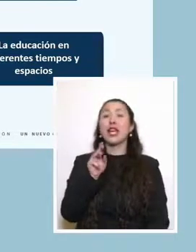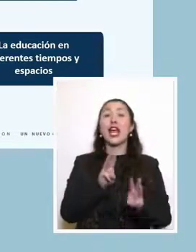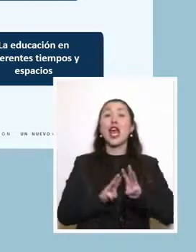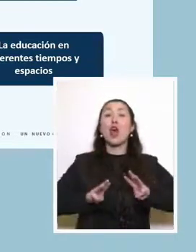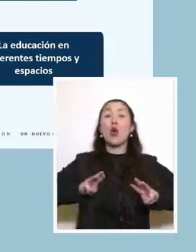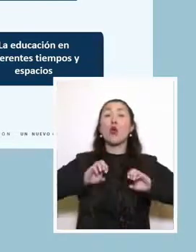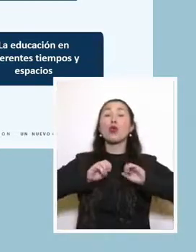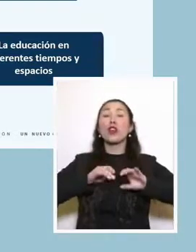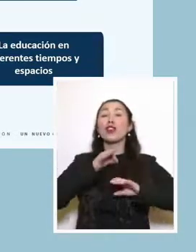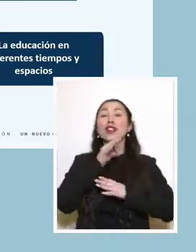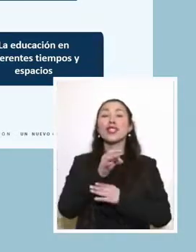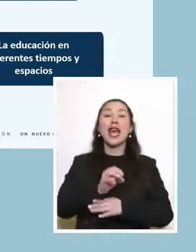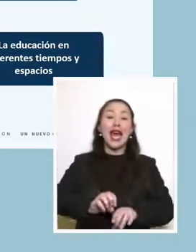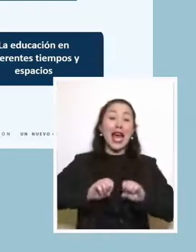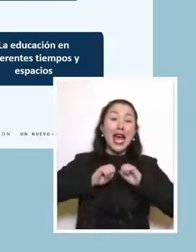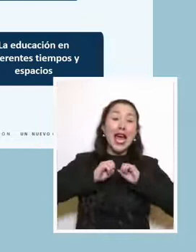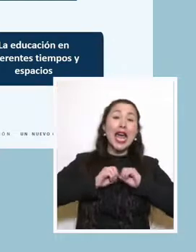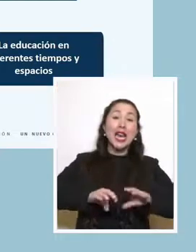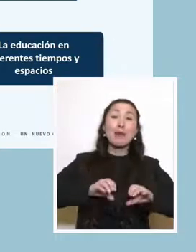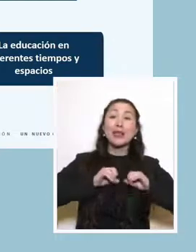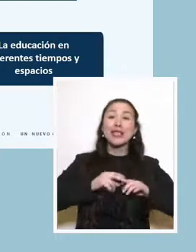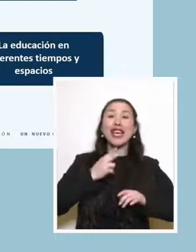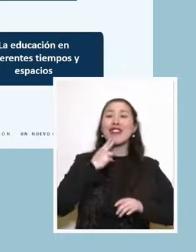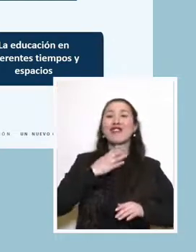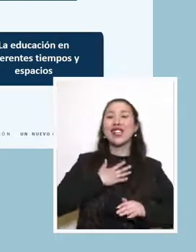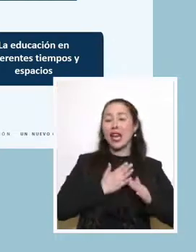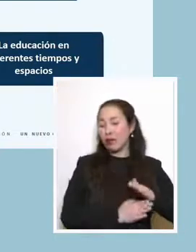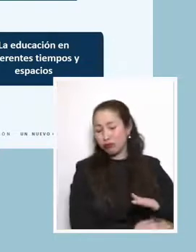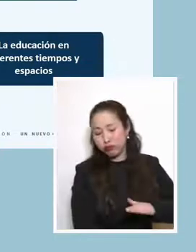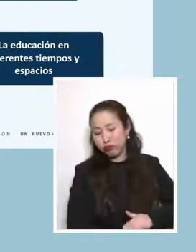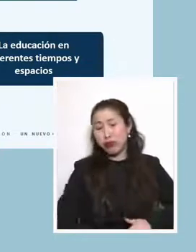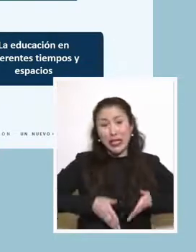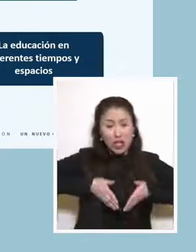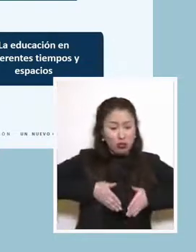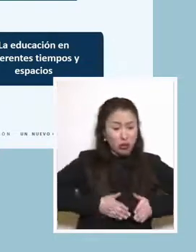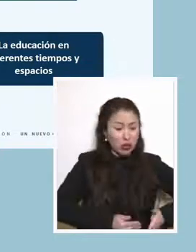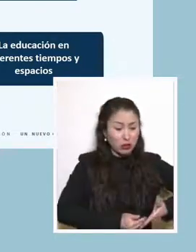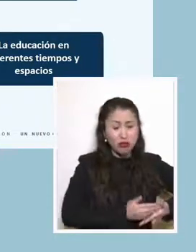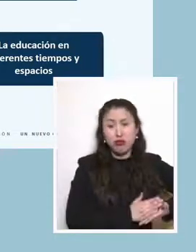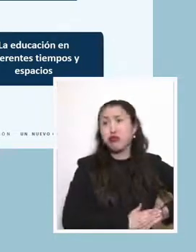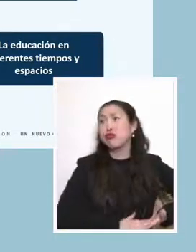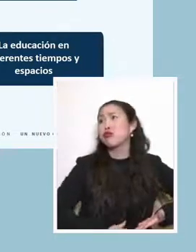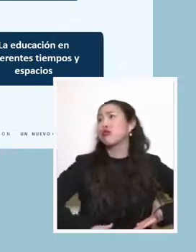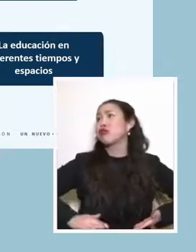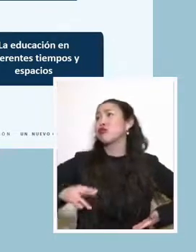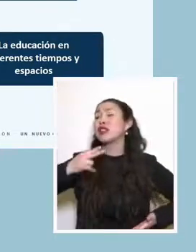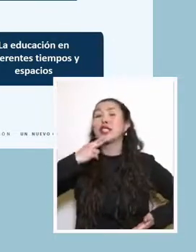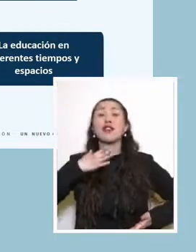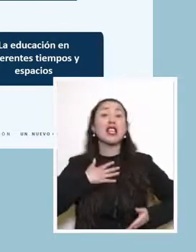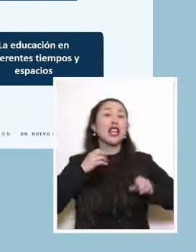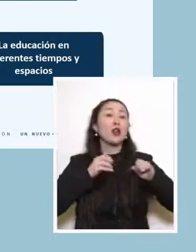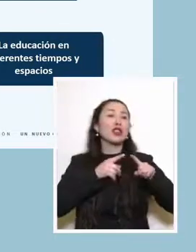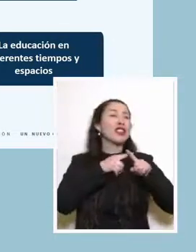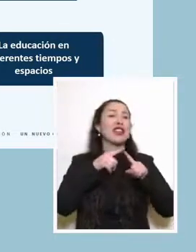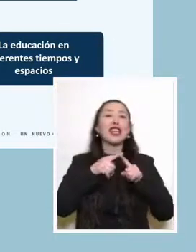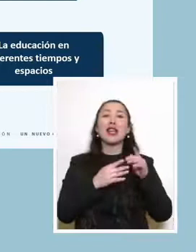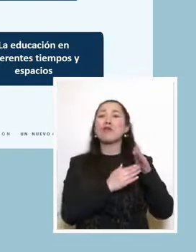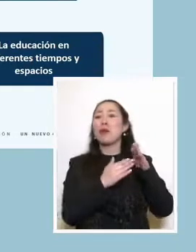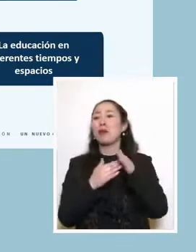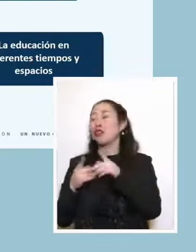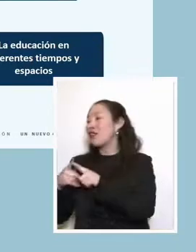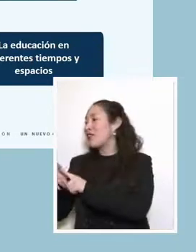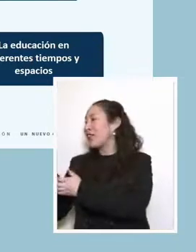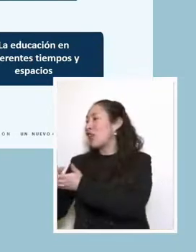el aprendizaje a lo largo y lo ancho de la vida, o sea, la educación en diferentes tiempos y